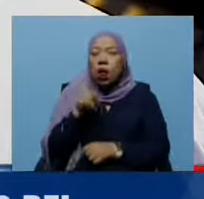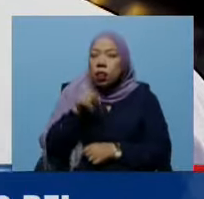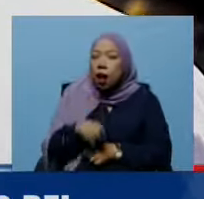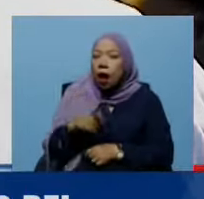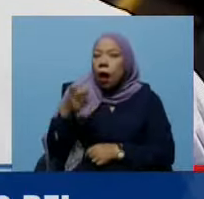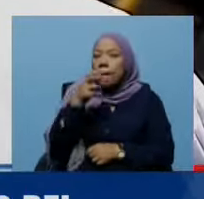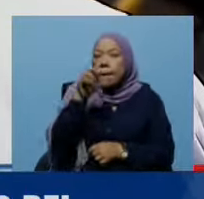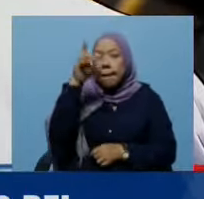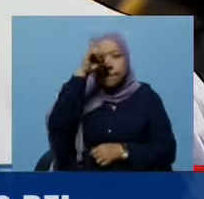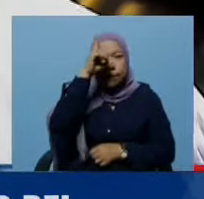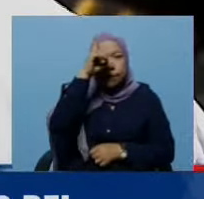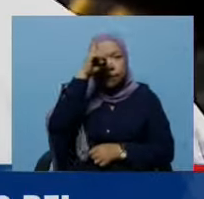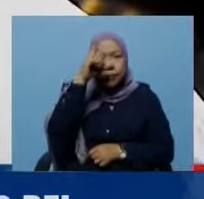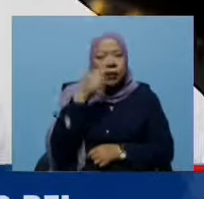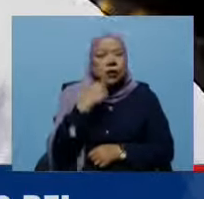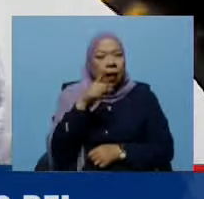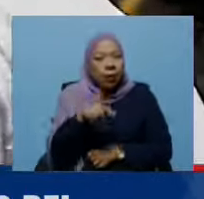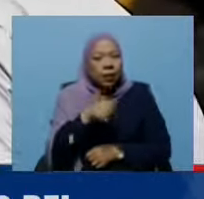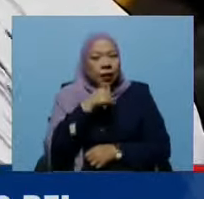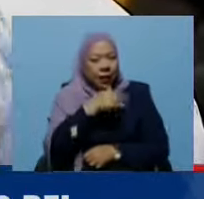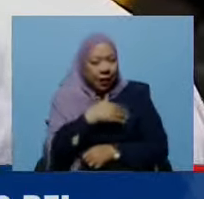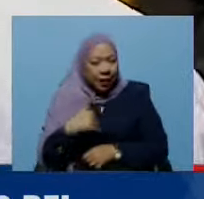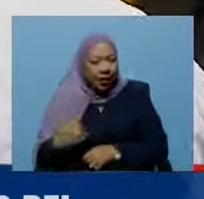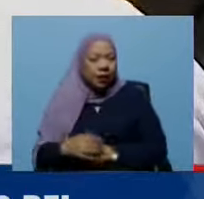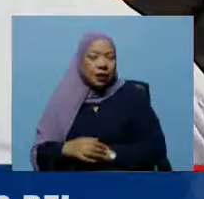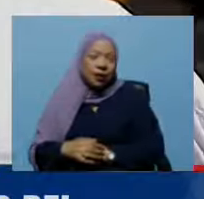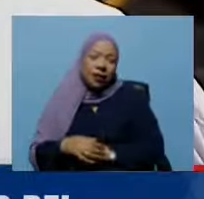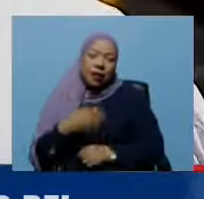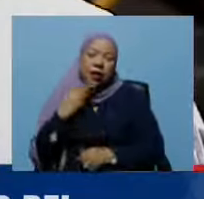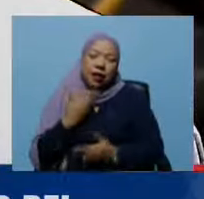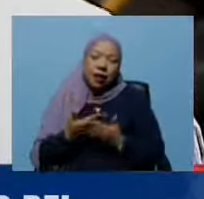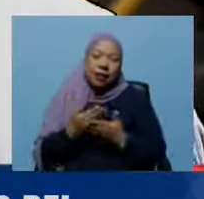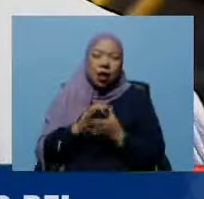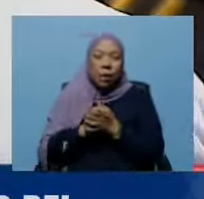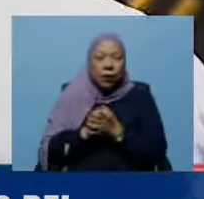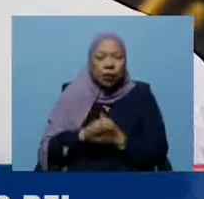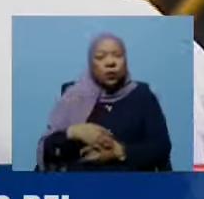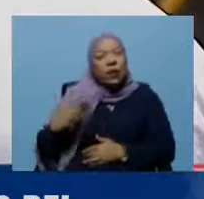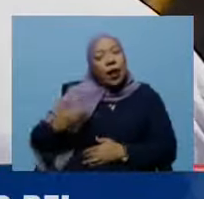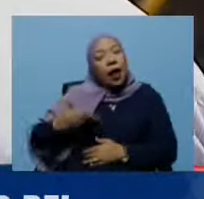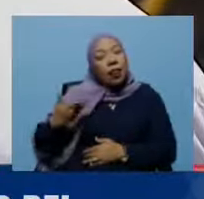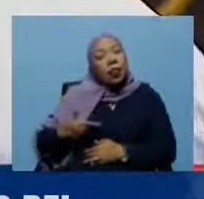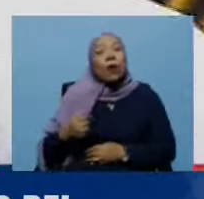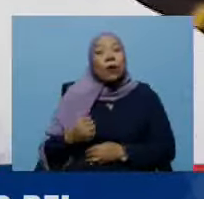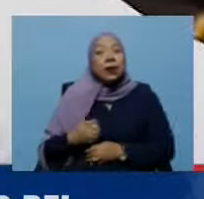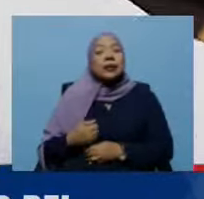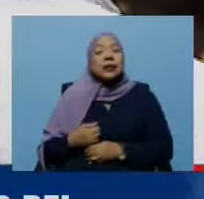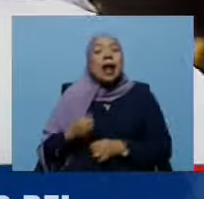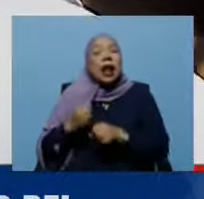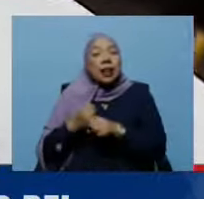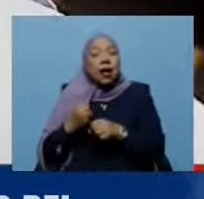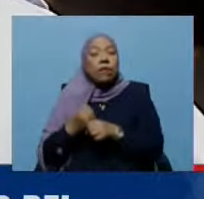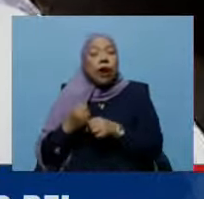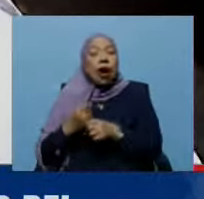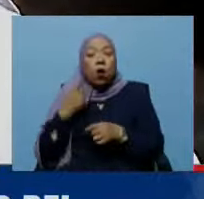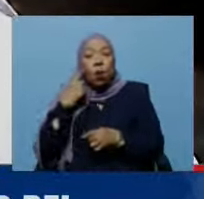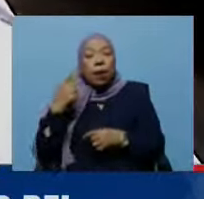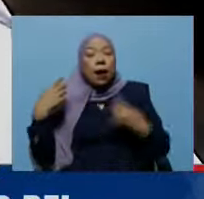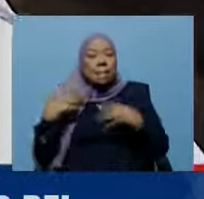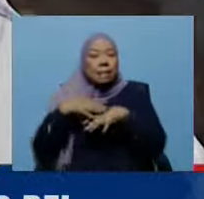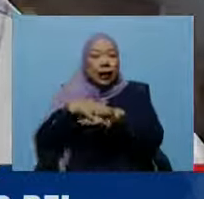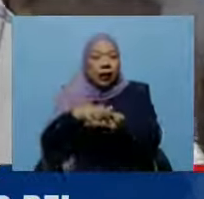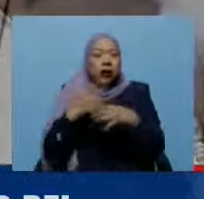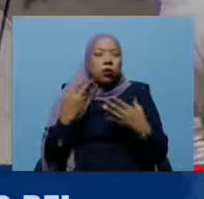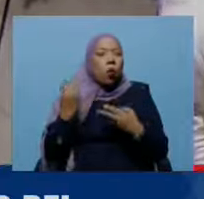la vicepresidenta nos quiere decir algo. Gracias, Héctor. Sí, lo importante junto a los trabajadores es cómo esta